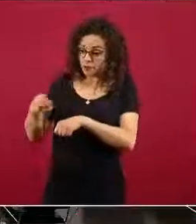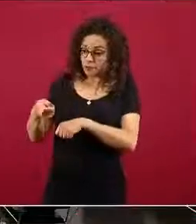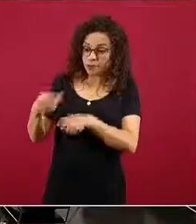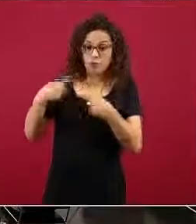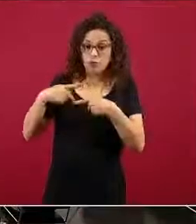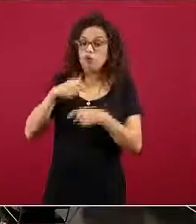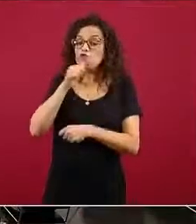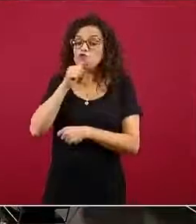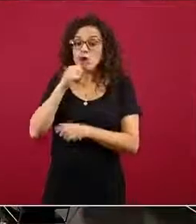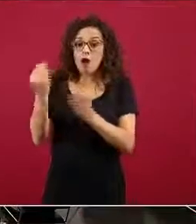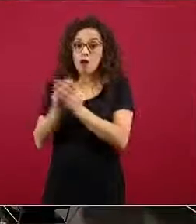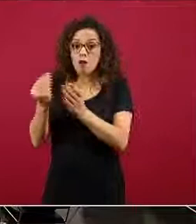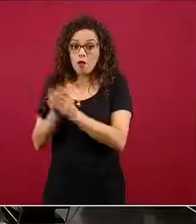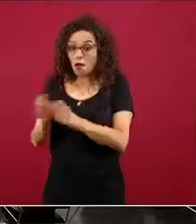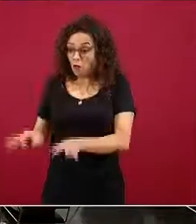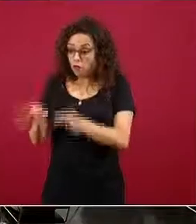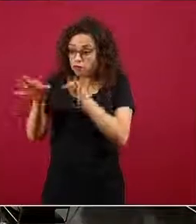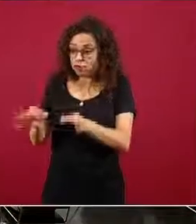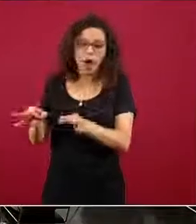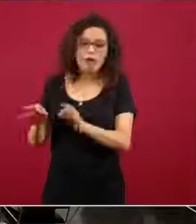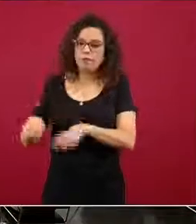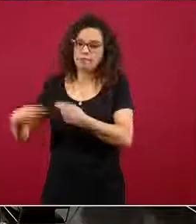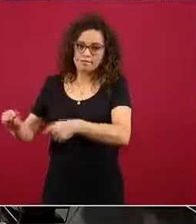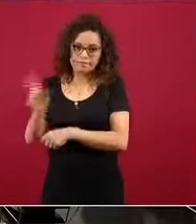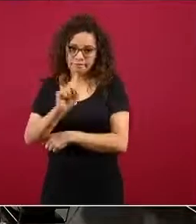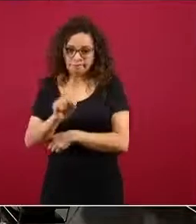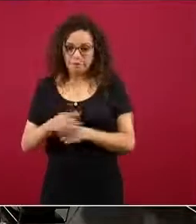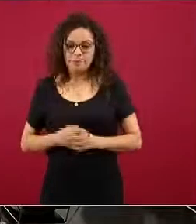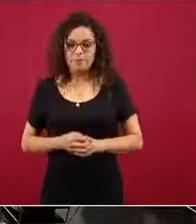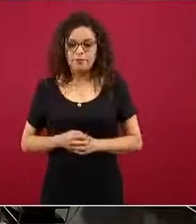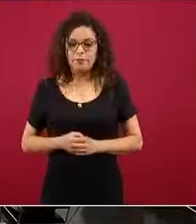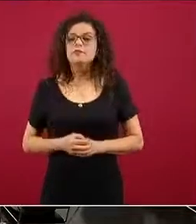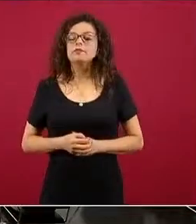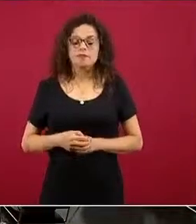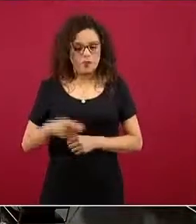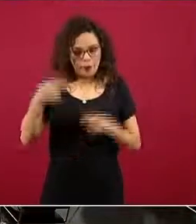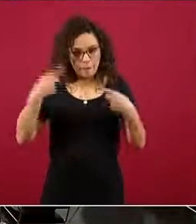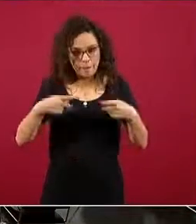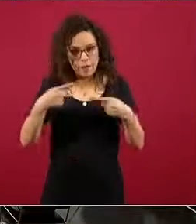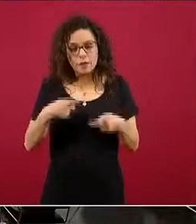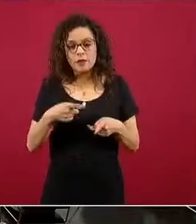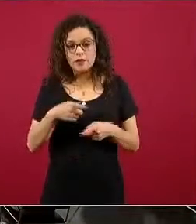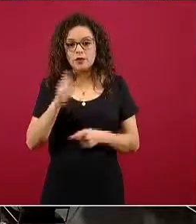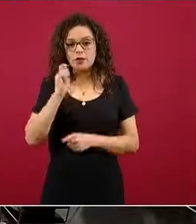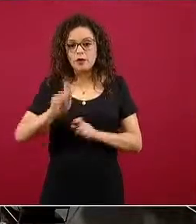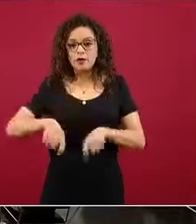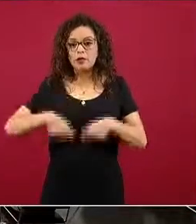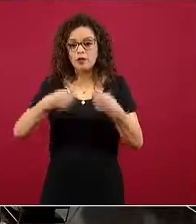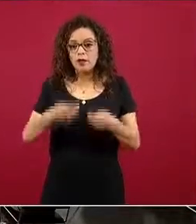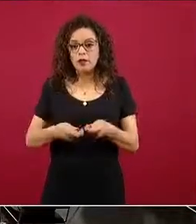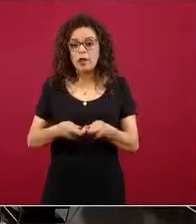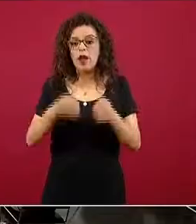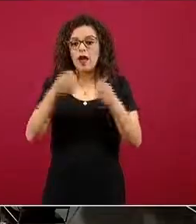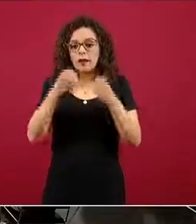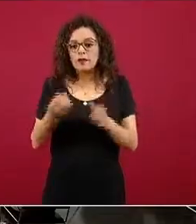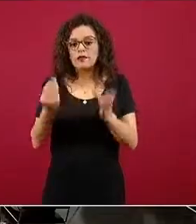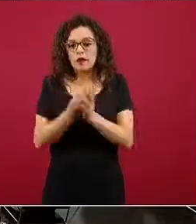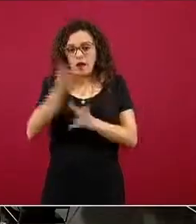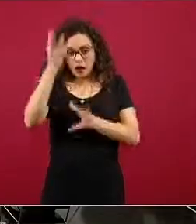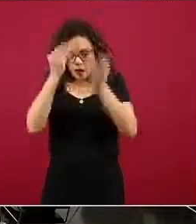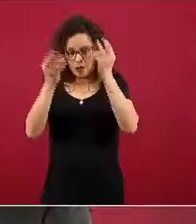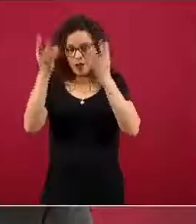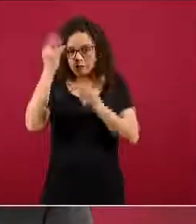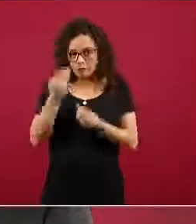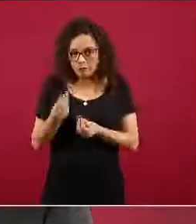salud. Estamos pensando en estas brigadas universitarias en personas que están en entrenamiento. Es convencional, por ejemplo, que